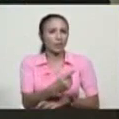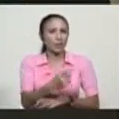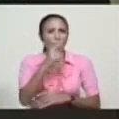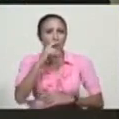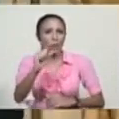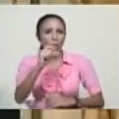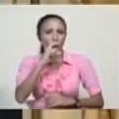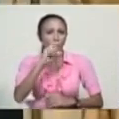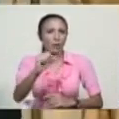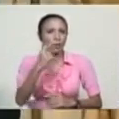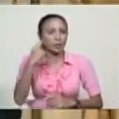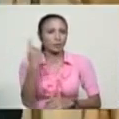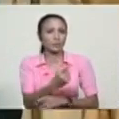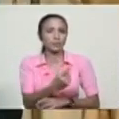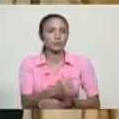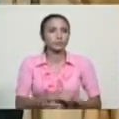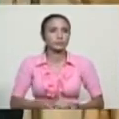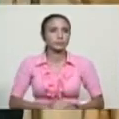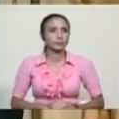Maduro dictador.